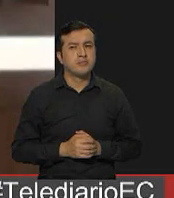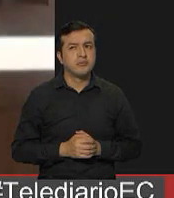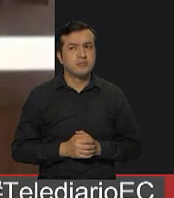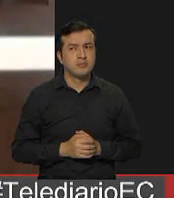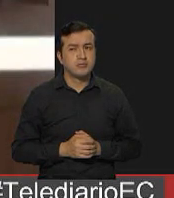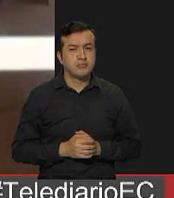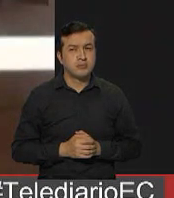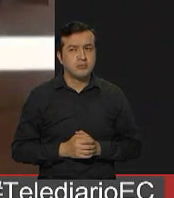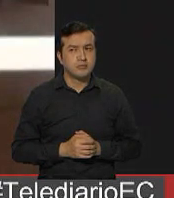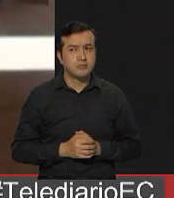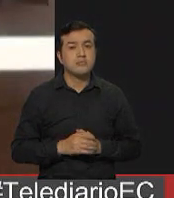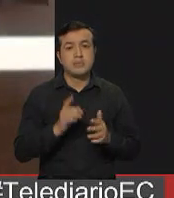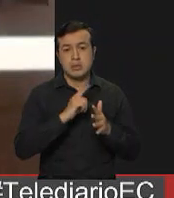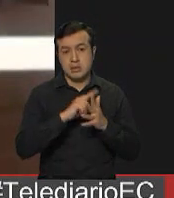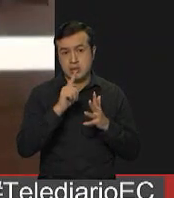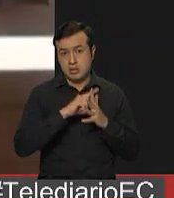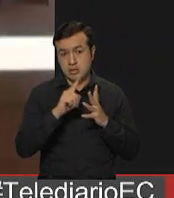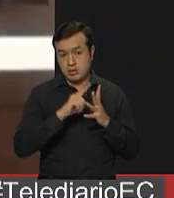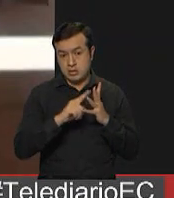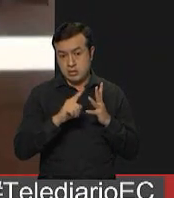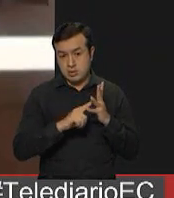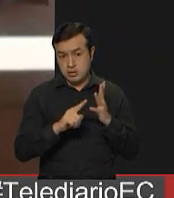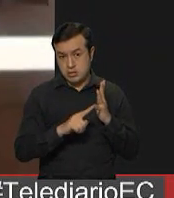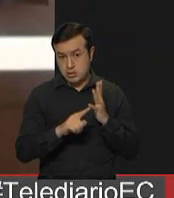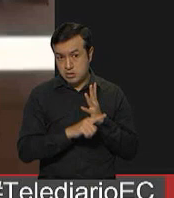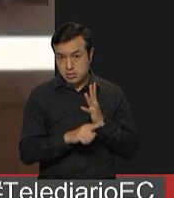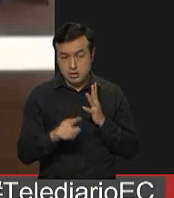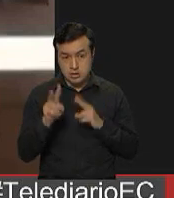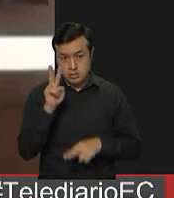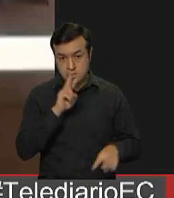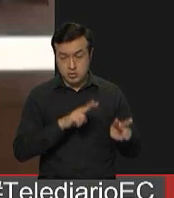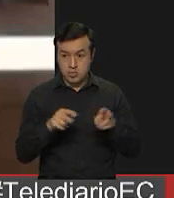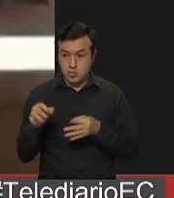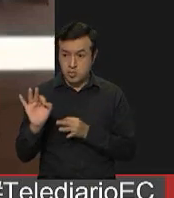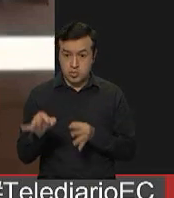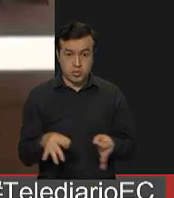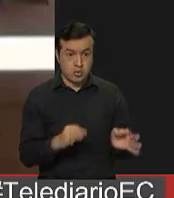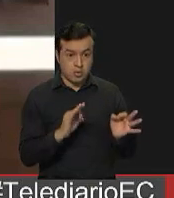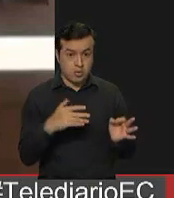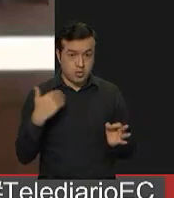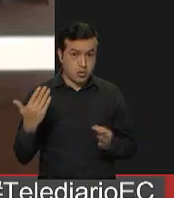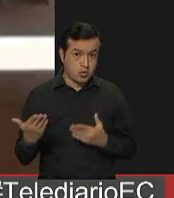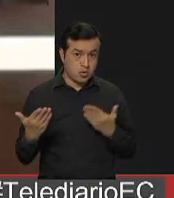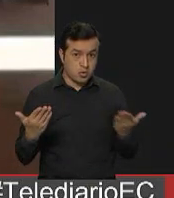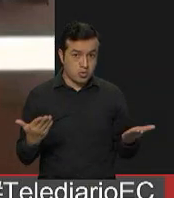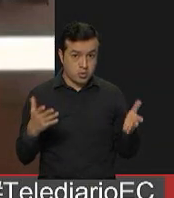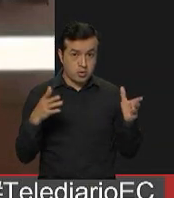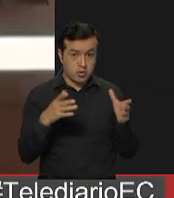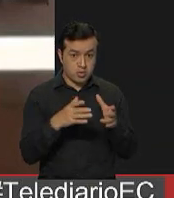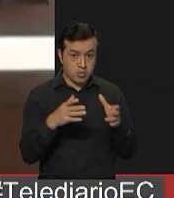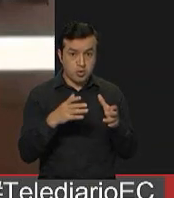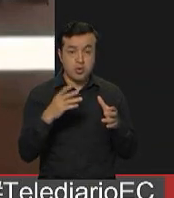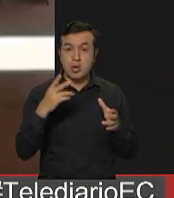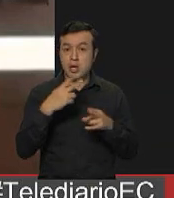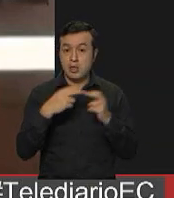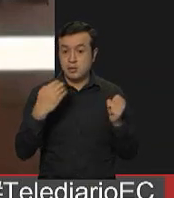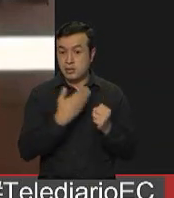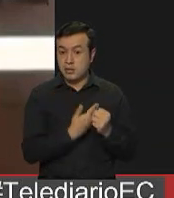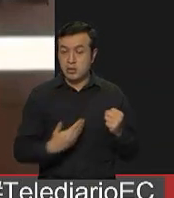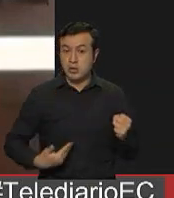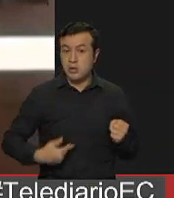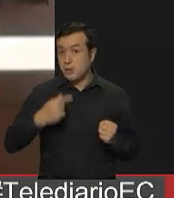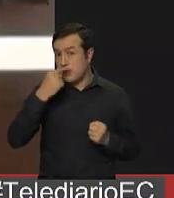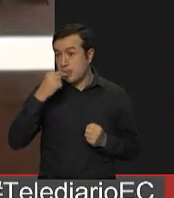primer lugar, son diferentes casos, diferentes investigaciones por delitos distintos. Entonces, tenemos, por ejemplo, que en el caso del expresidente Bucaram, hay un